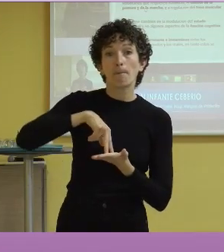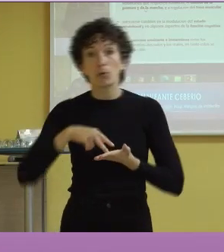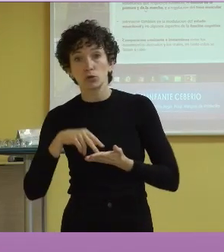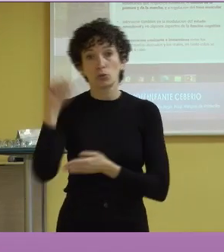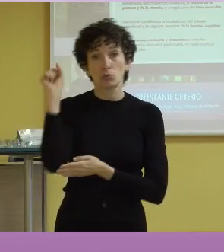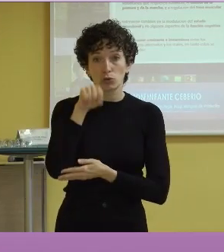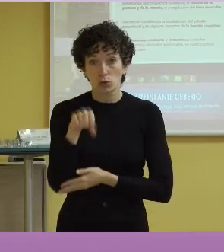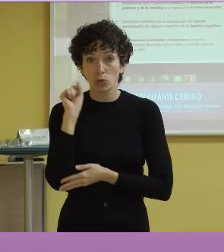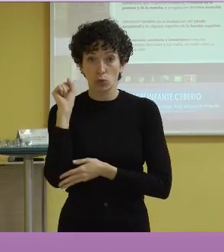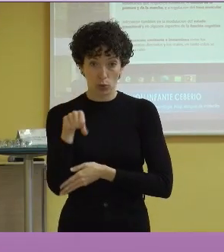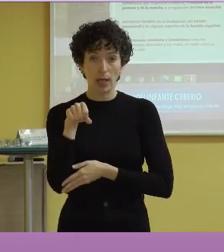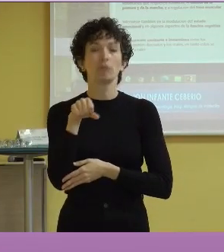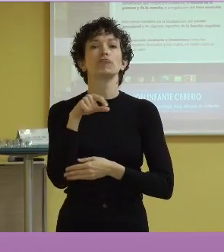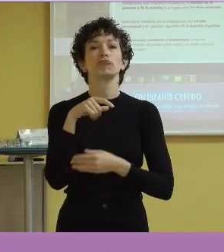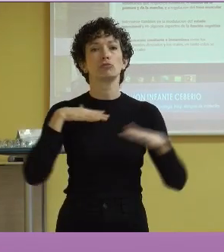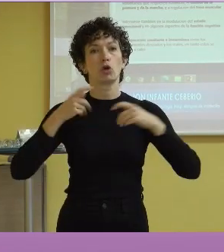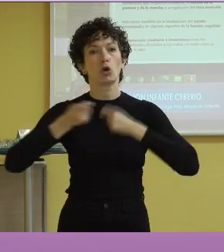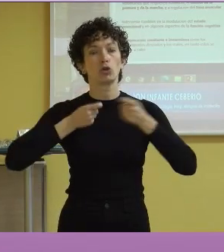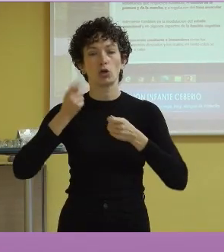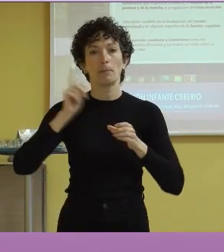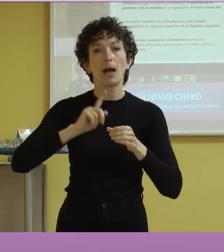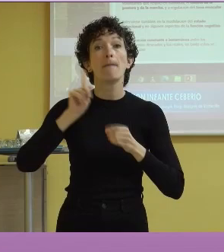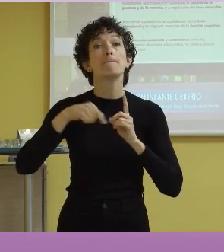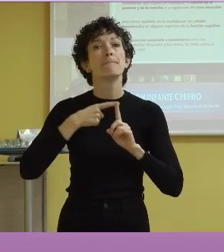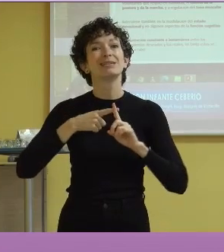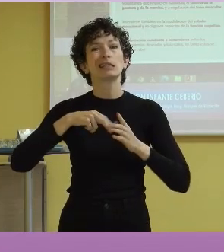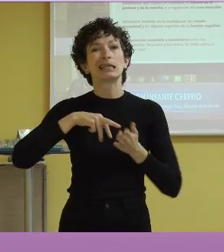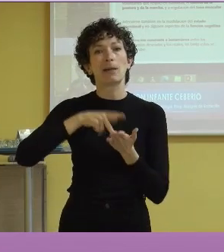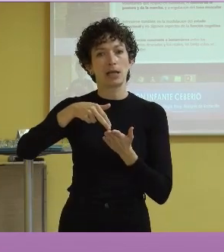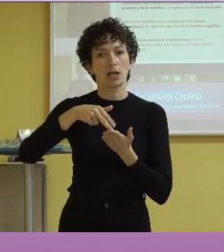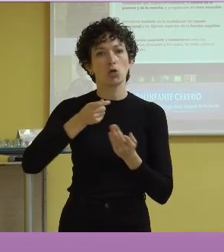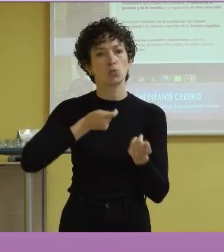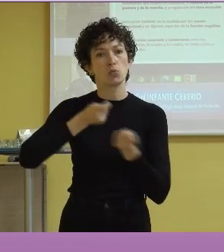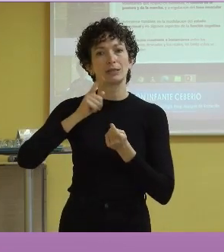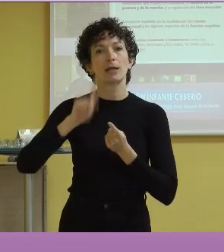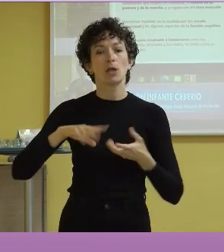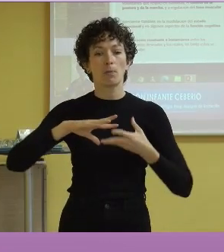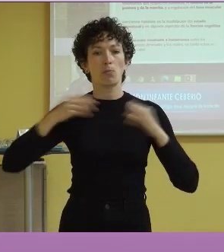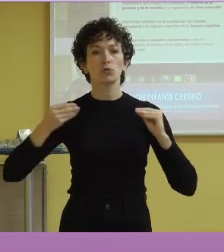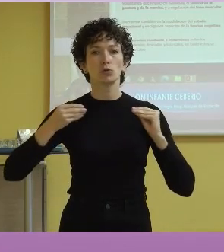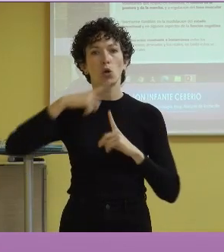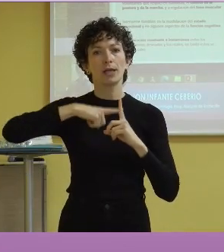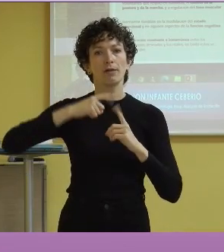del cuerpo y también de la marcha, del caminar, y regula también el tono muscular.